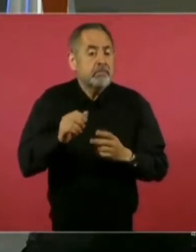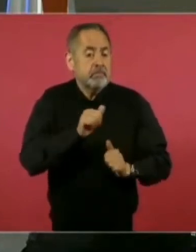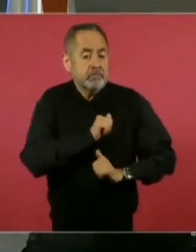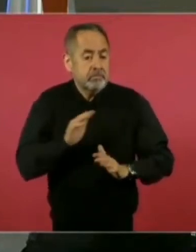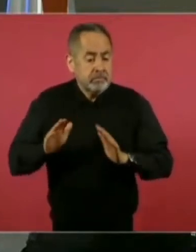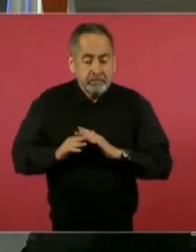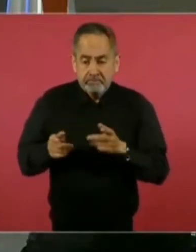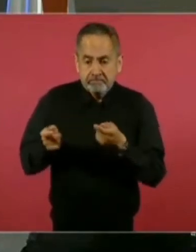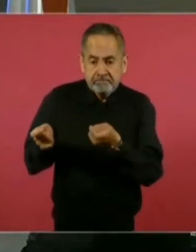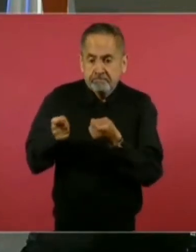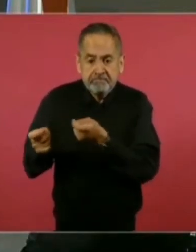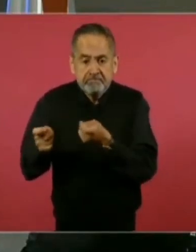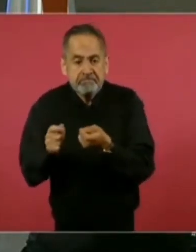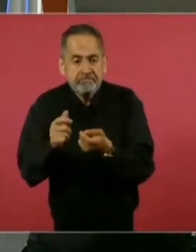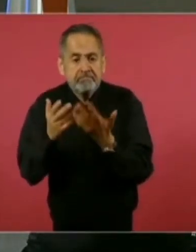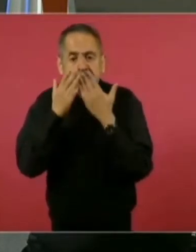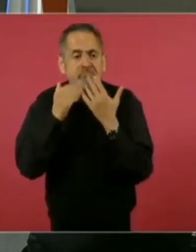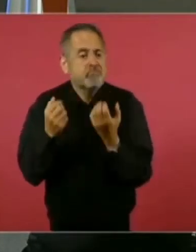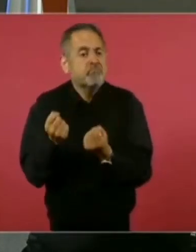sin fortaleza,